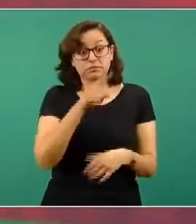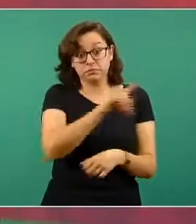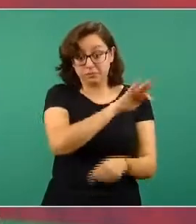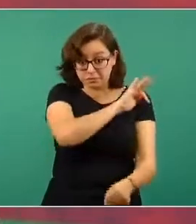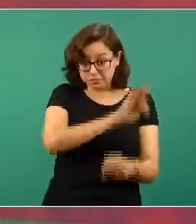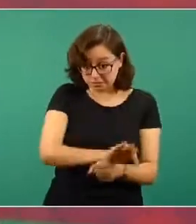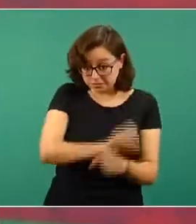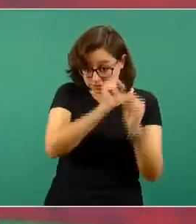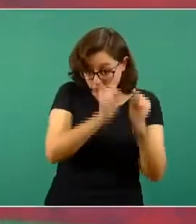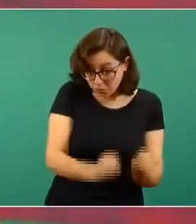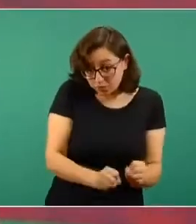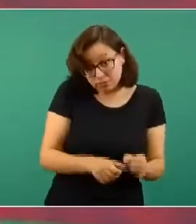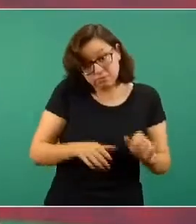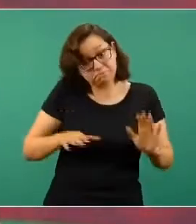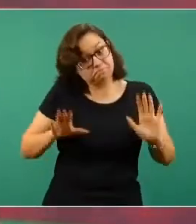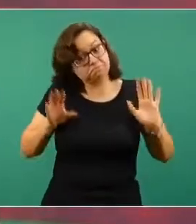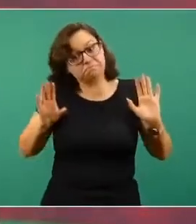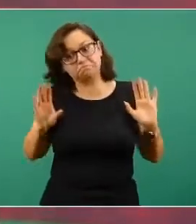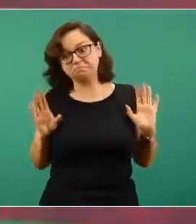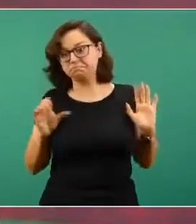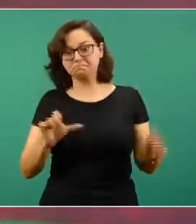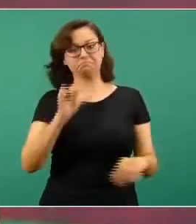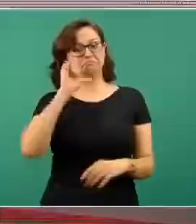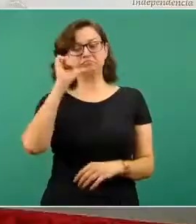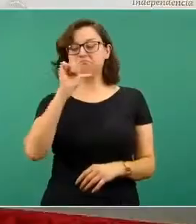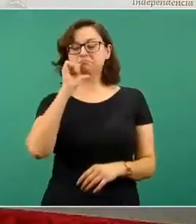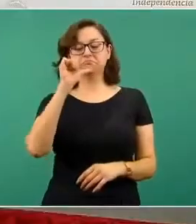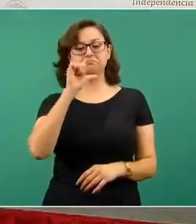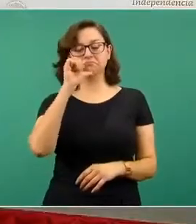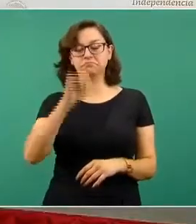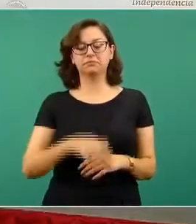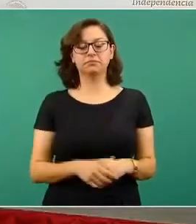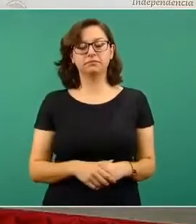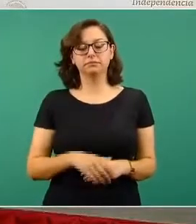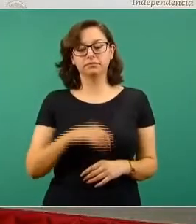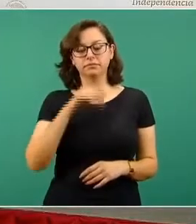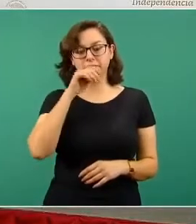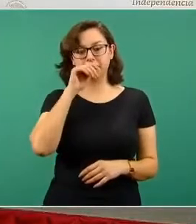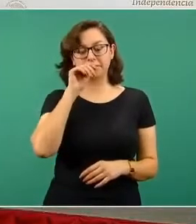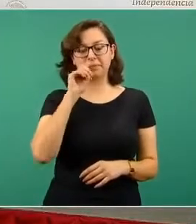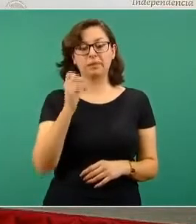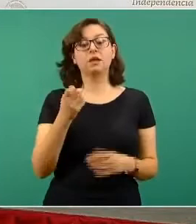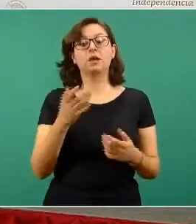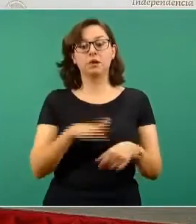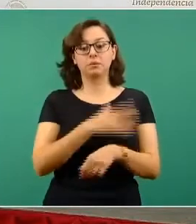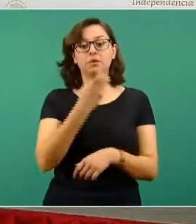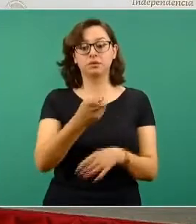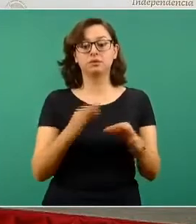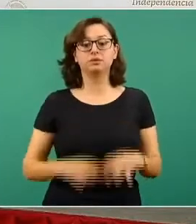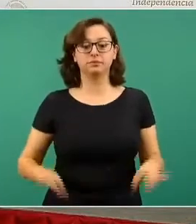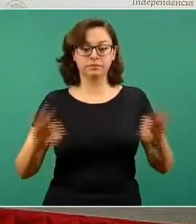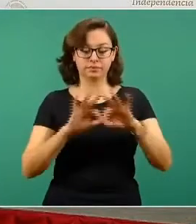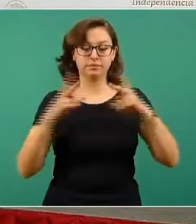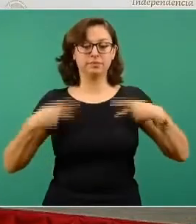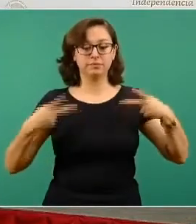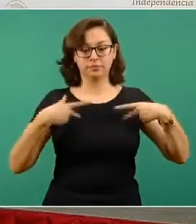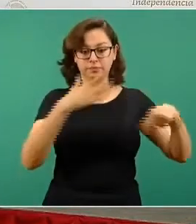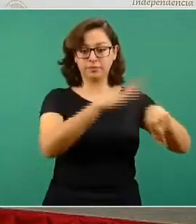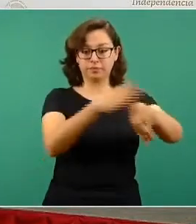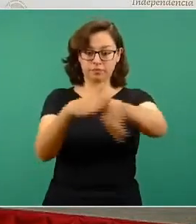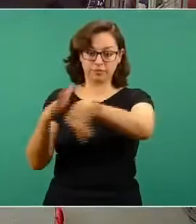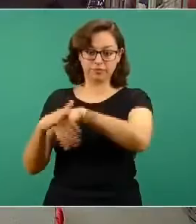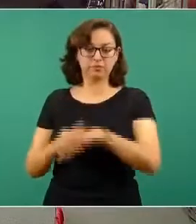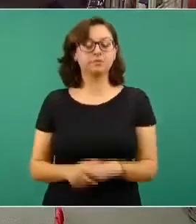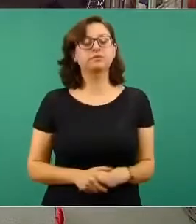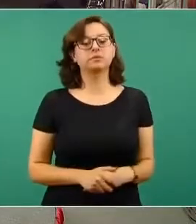puede garantizar ni la seguridad ni la eficacia de esa vacuna. Por eso el llamado que hacíamos a la población. Si ya la